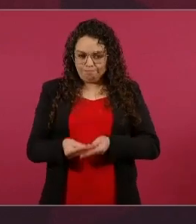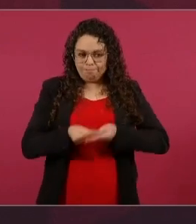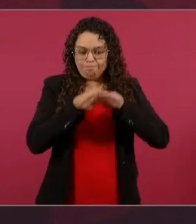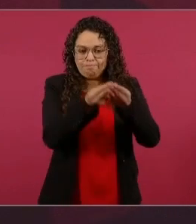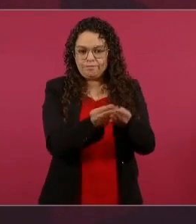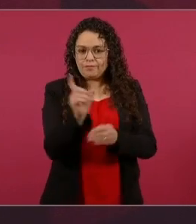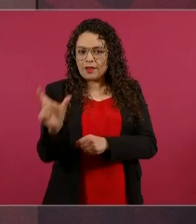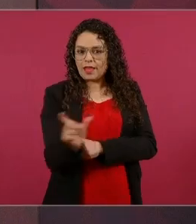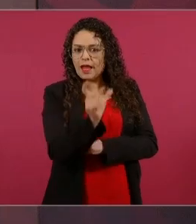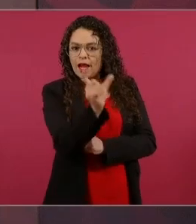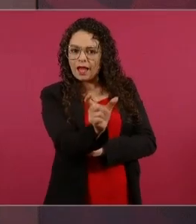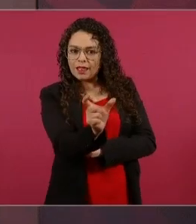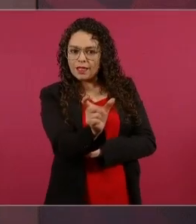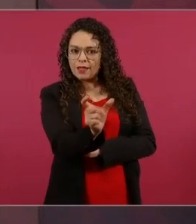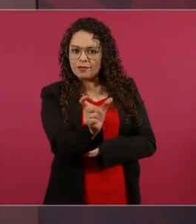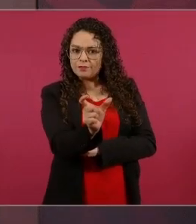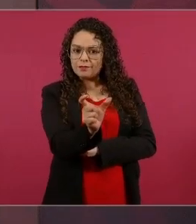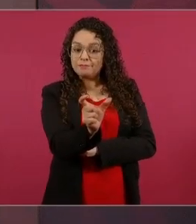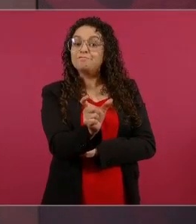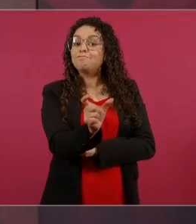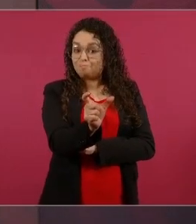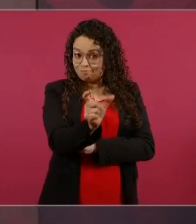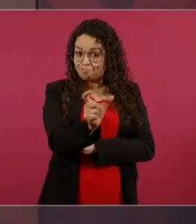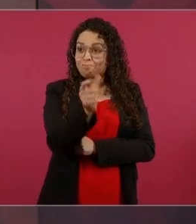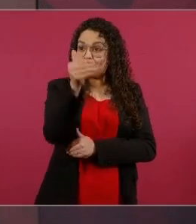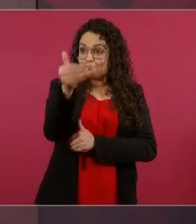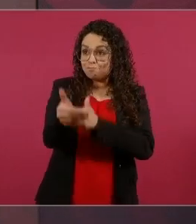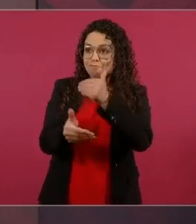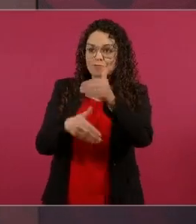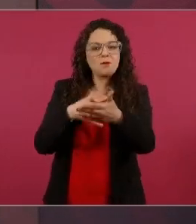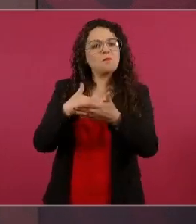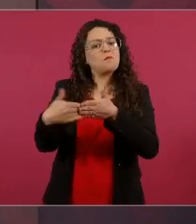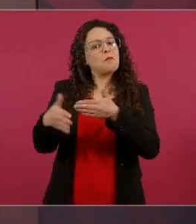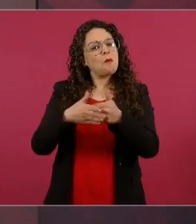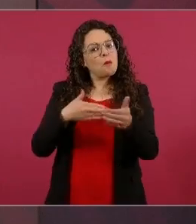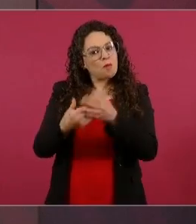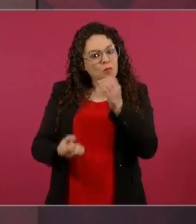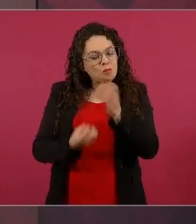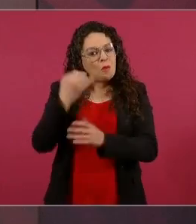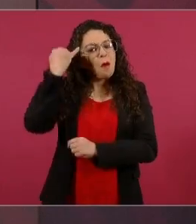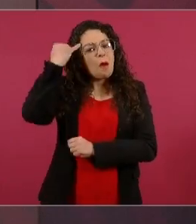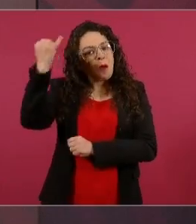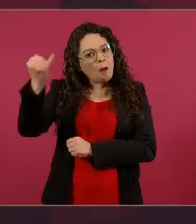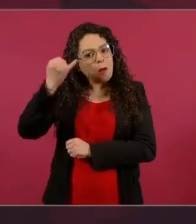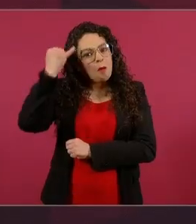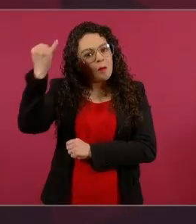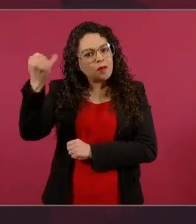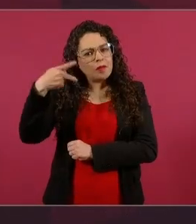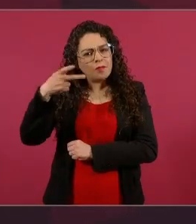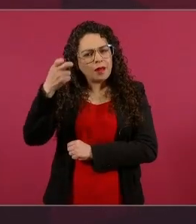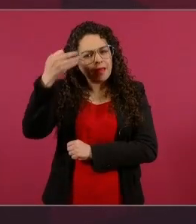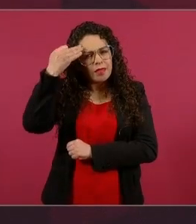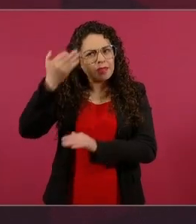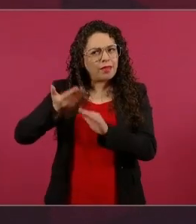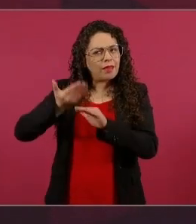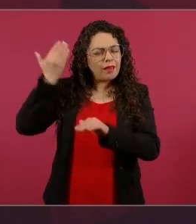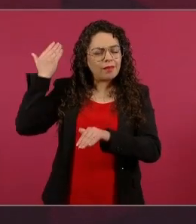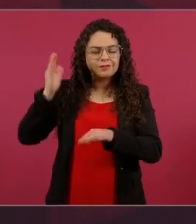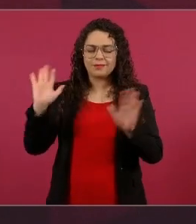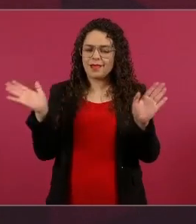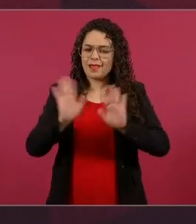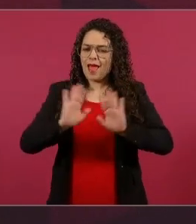monex se fueron modernizando pero eso ya no